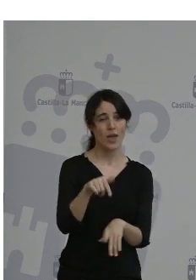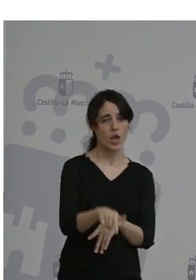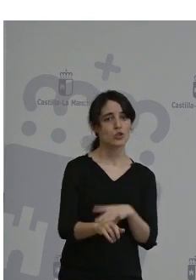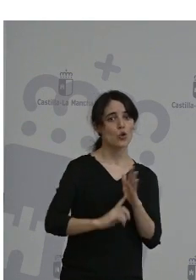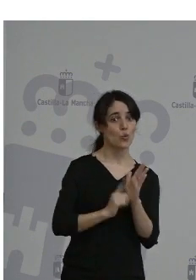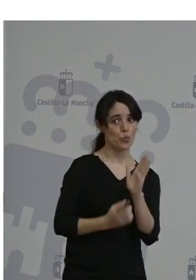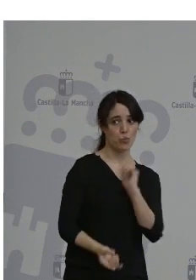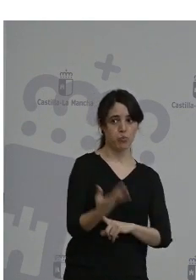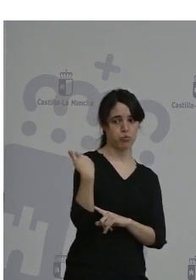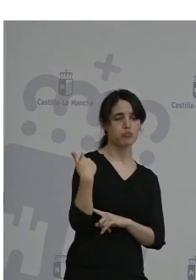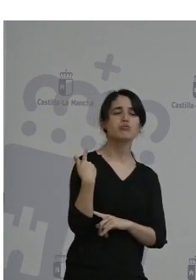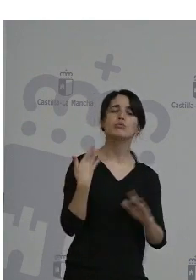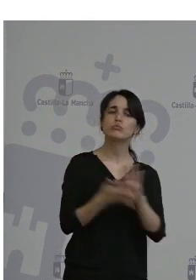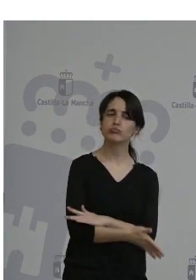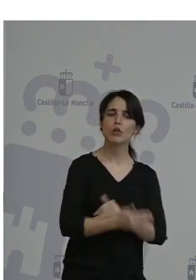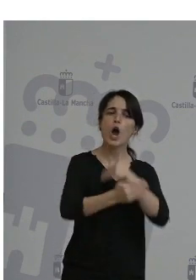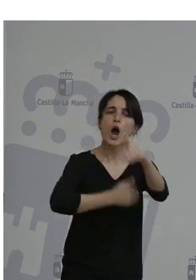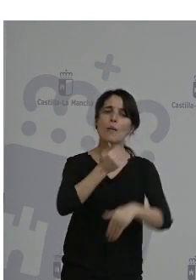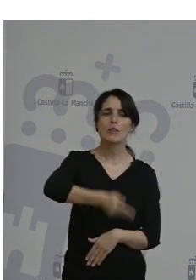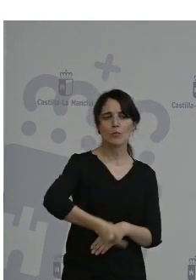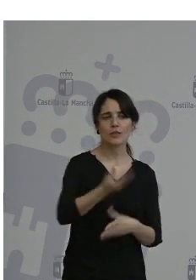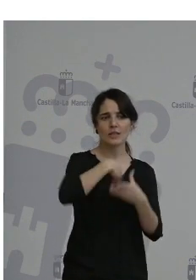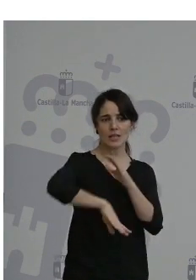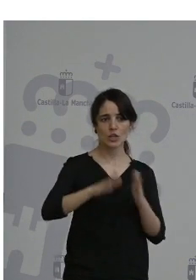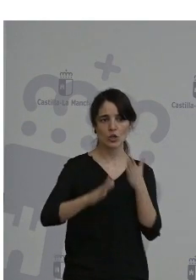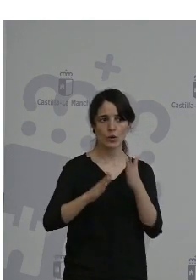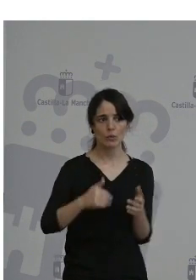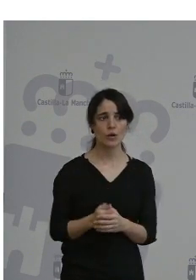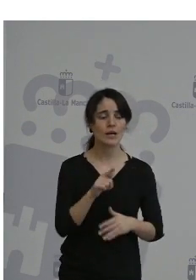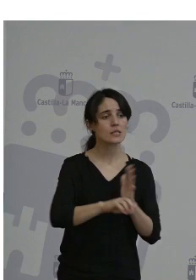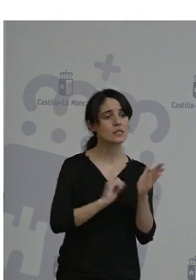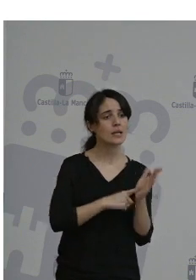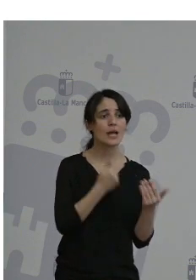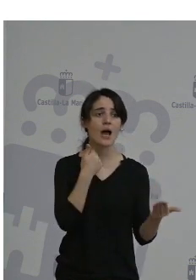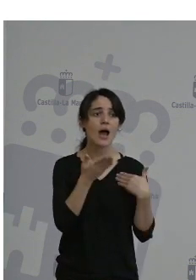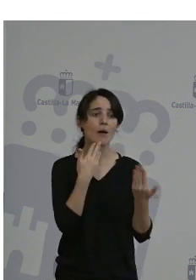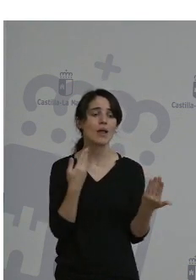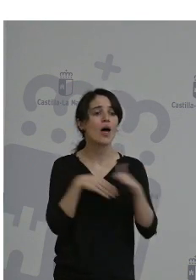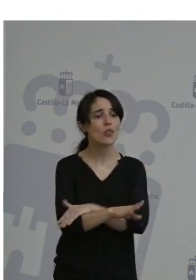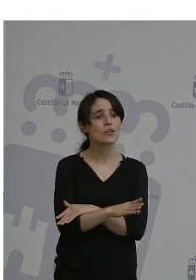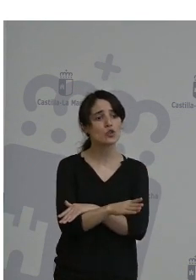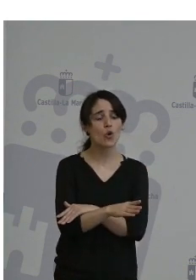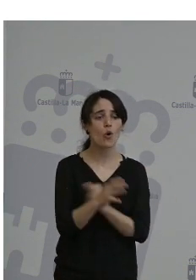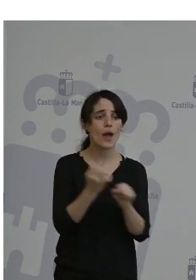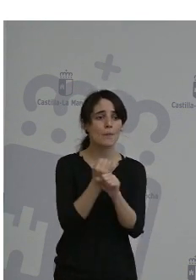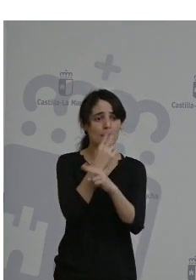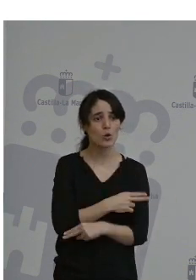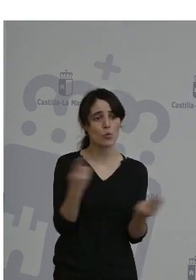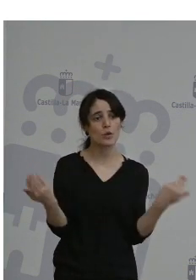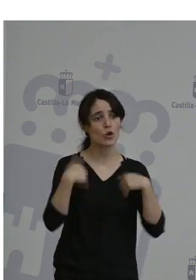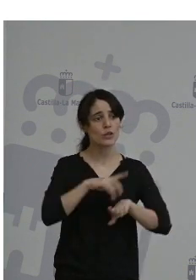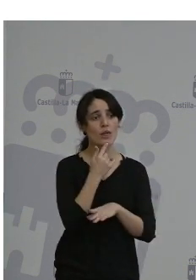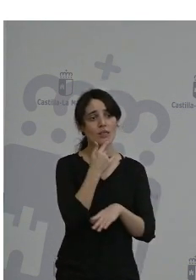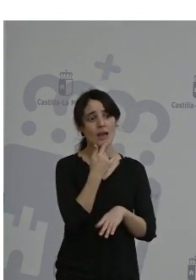avance relevante para la época. Esta ley, al referirse al acceso al empleo público, ya establecía la igualdad de